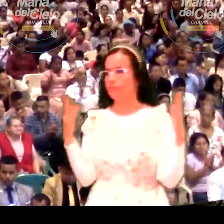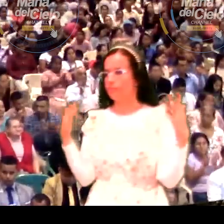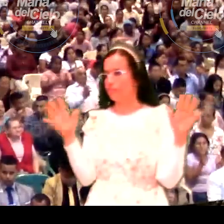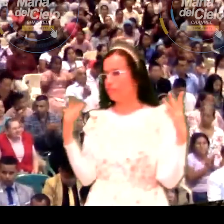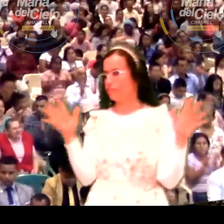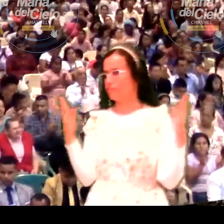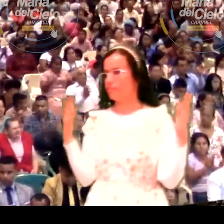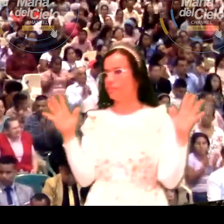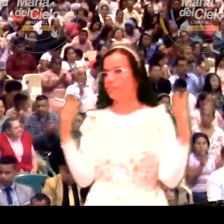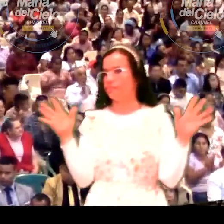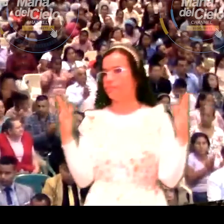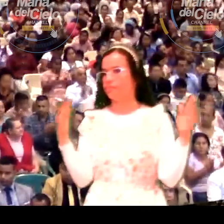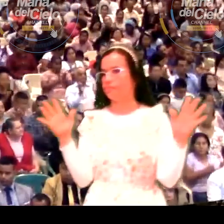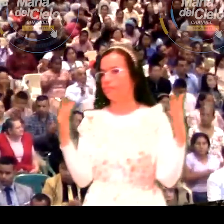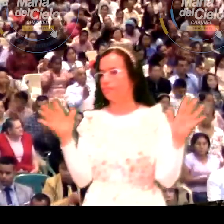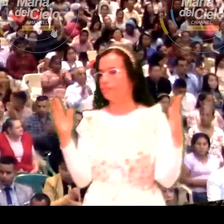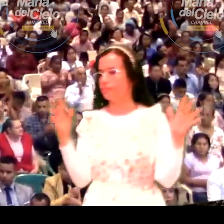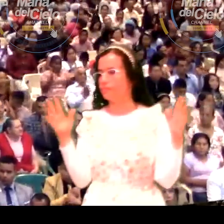Aleluya.